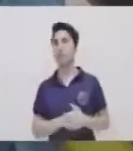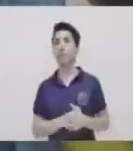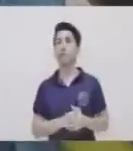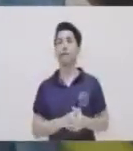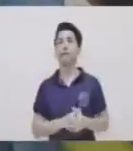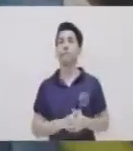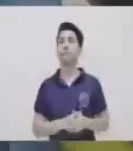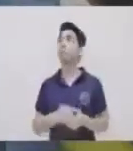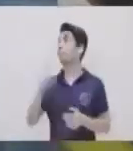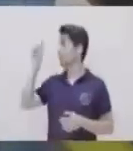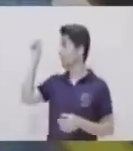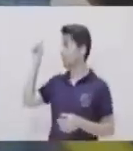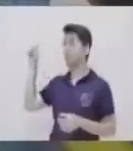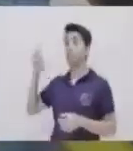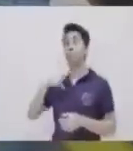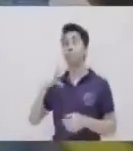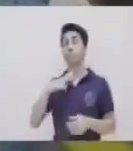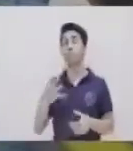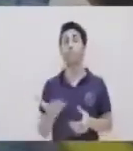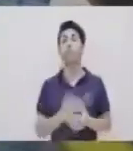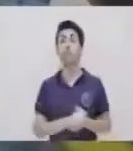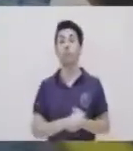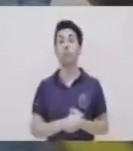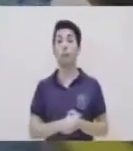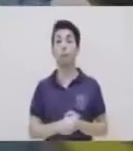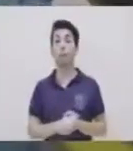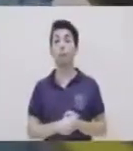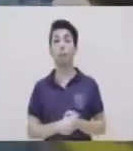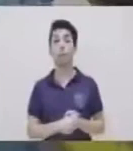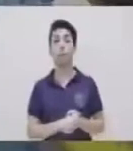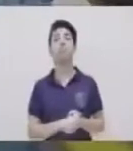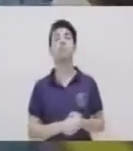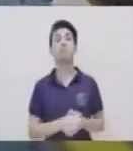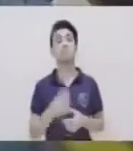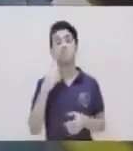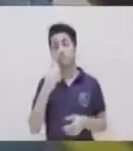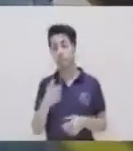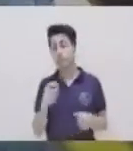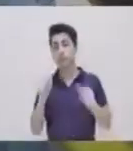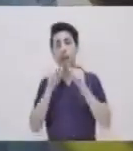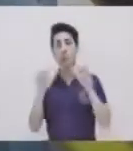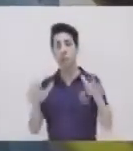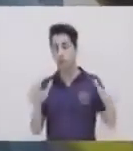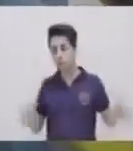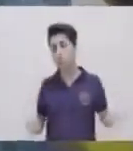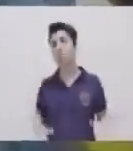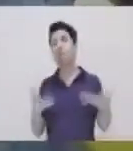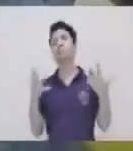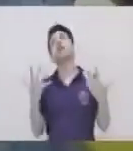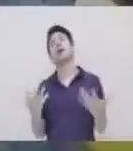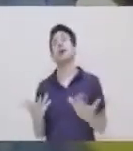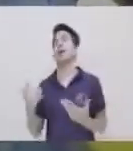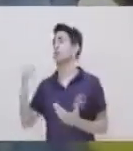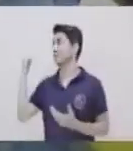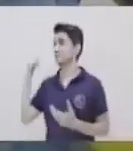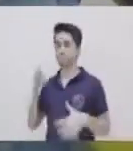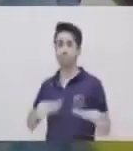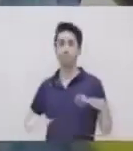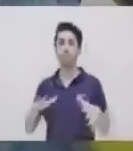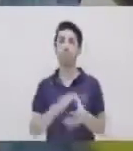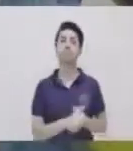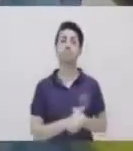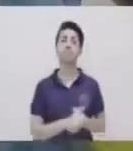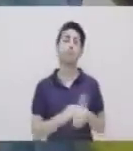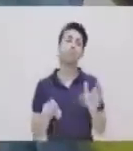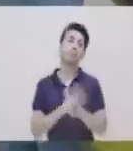país. En ese sector vamos a encontrar propiamente especies animales que se desarrollan en este